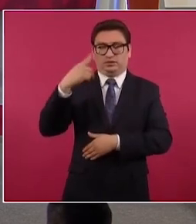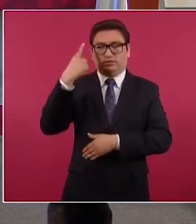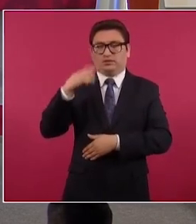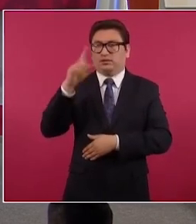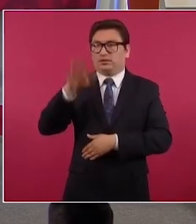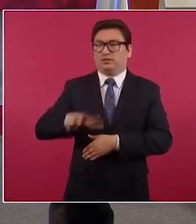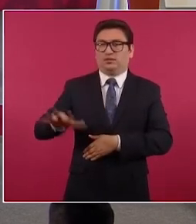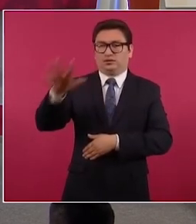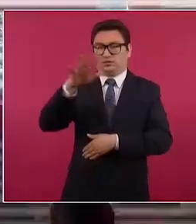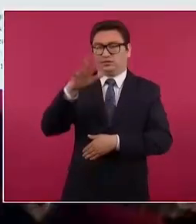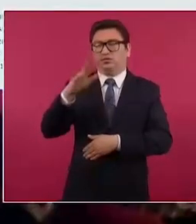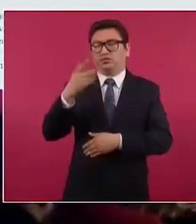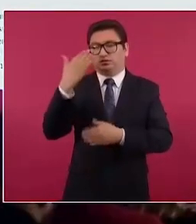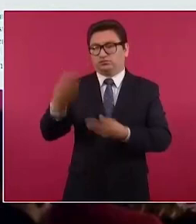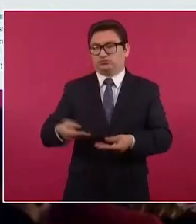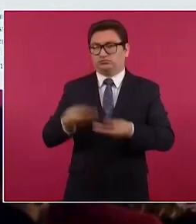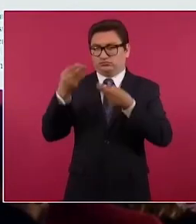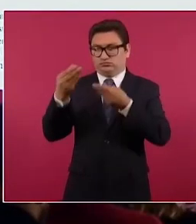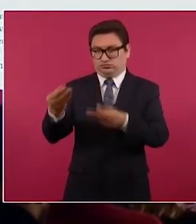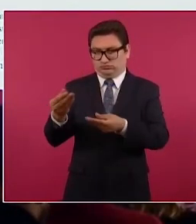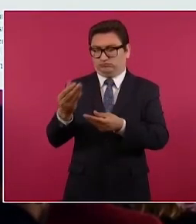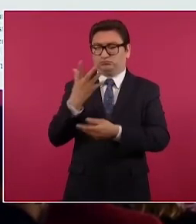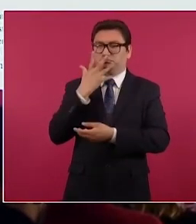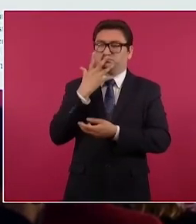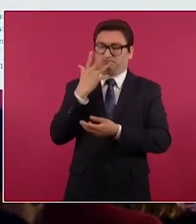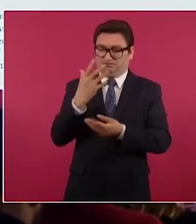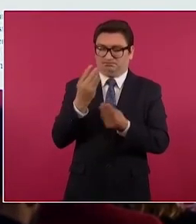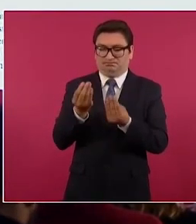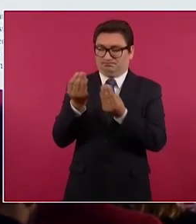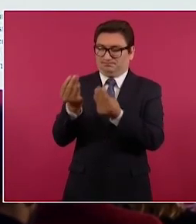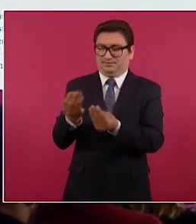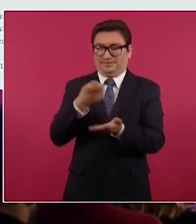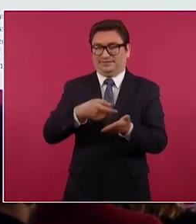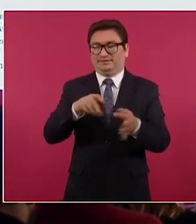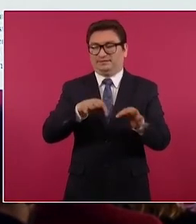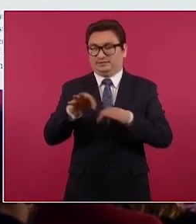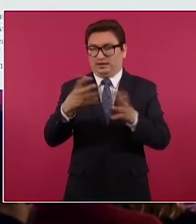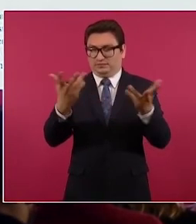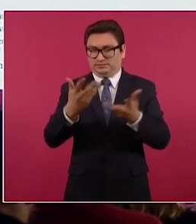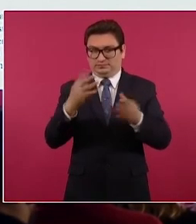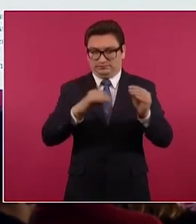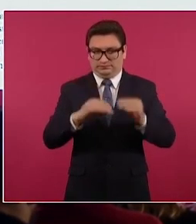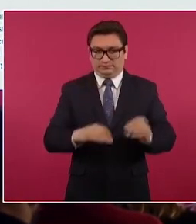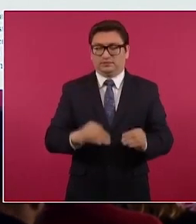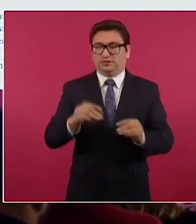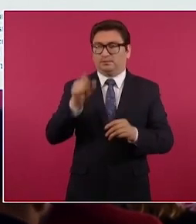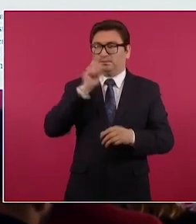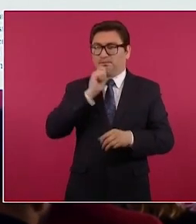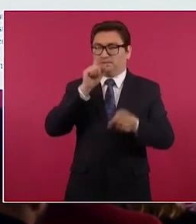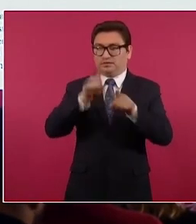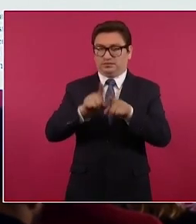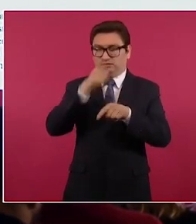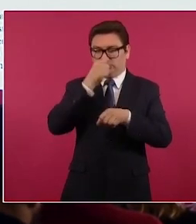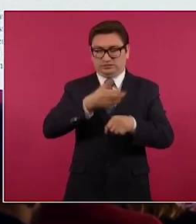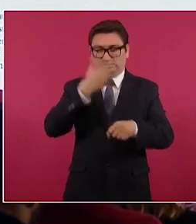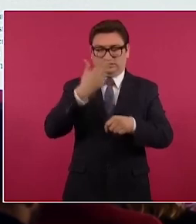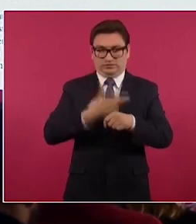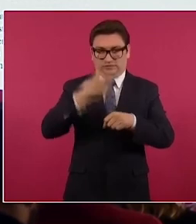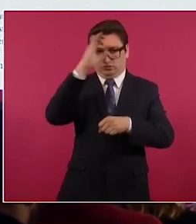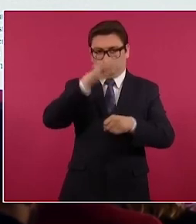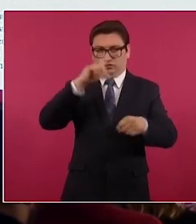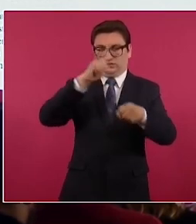Sur para hacerles formal entrega de este trabajo, junto con la secretaria de Cultura,